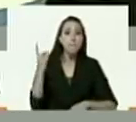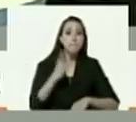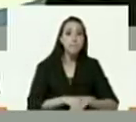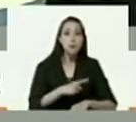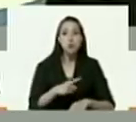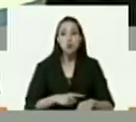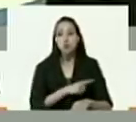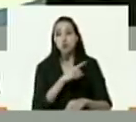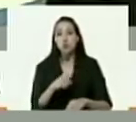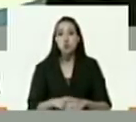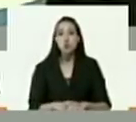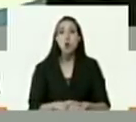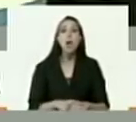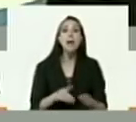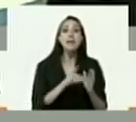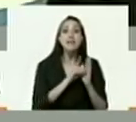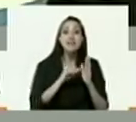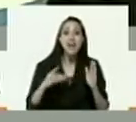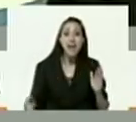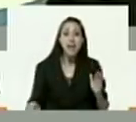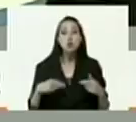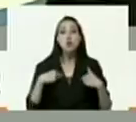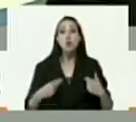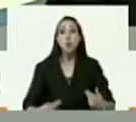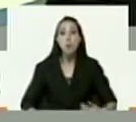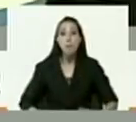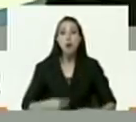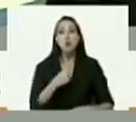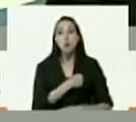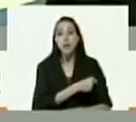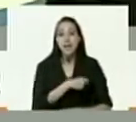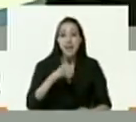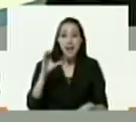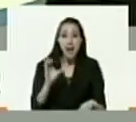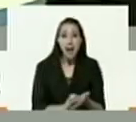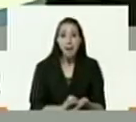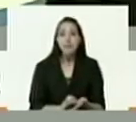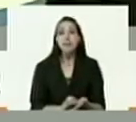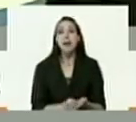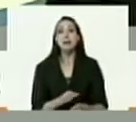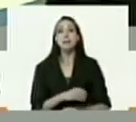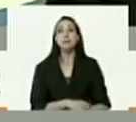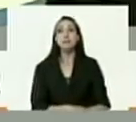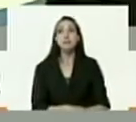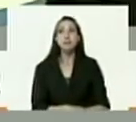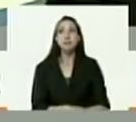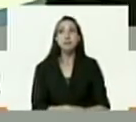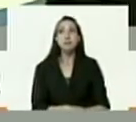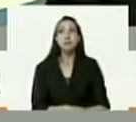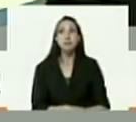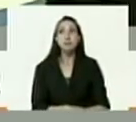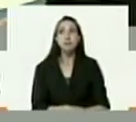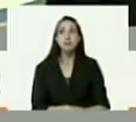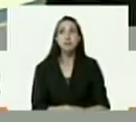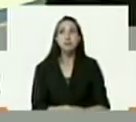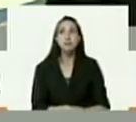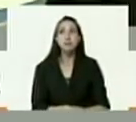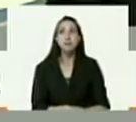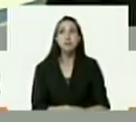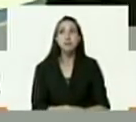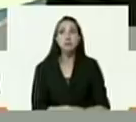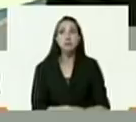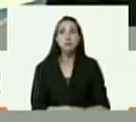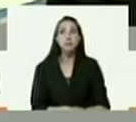del Consejo de Derechos Humanos en Ginebra. Allí denunció que... ...realista. Bueno, no nos